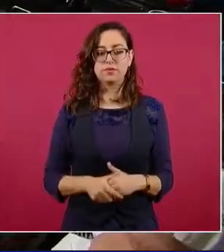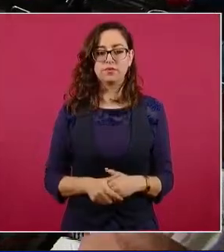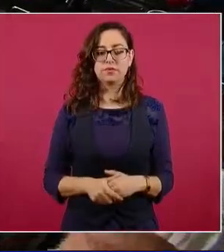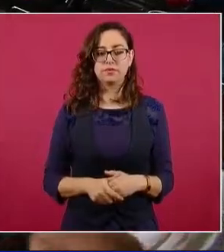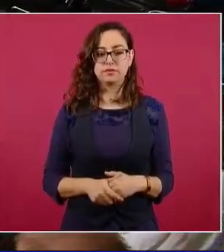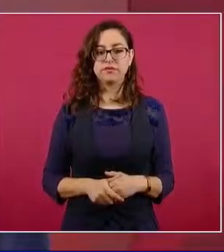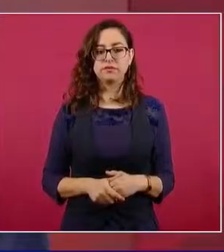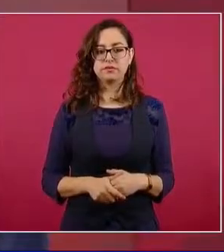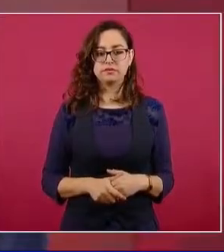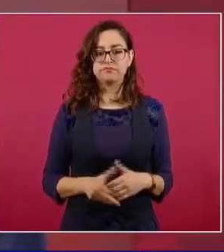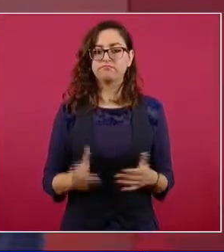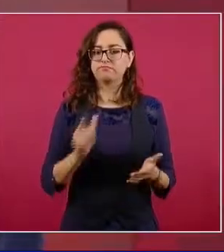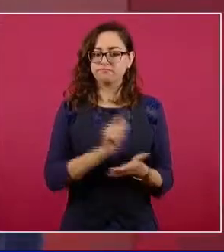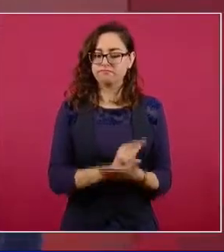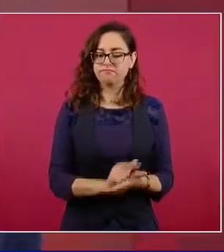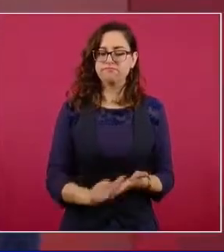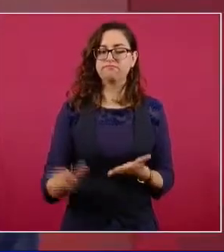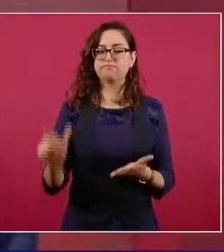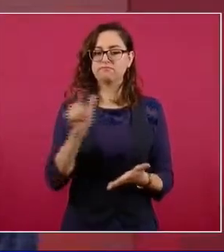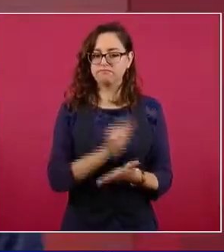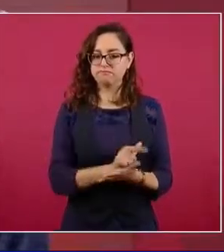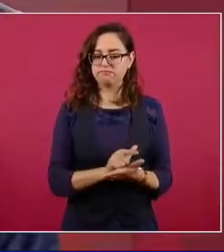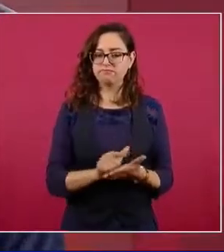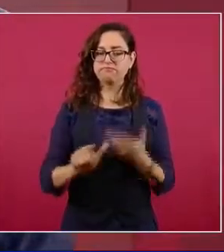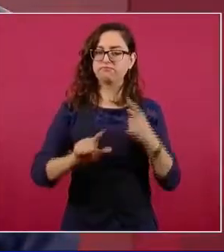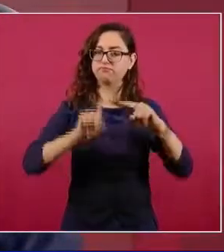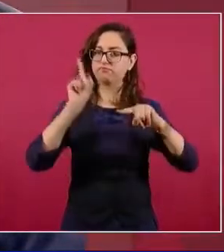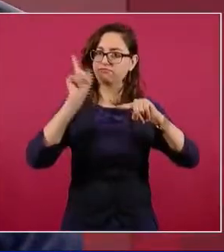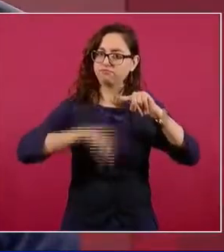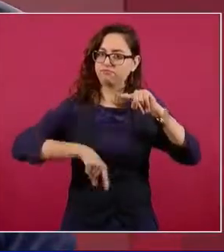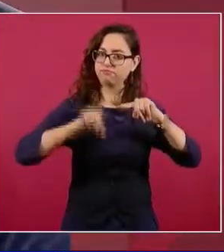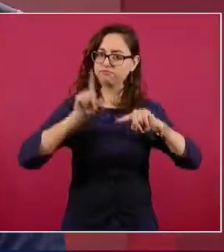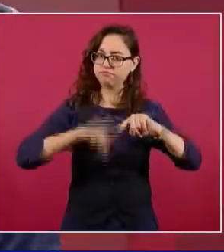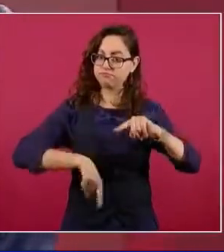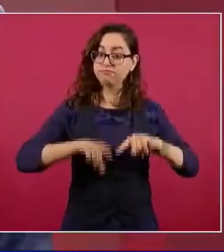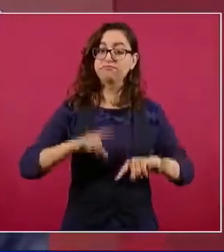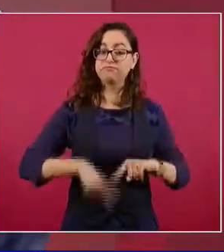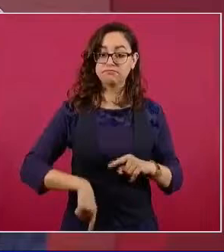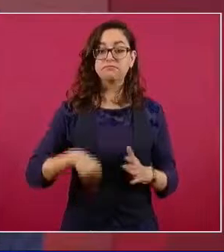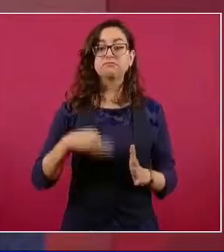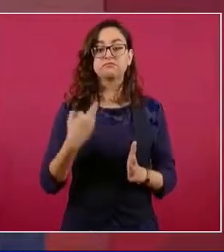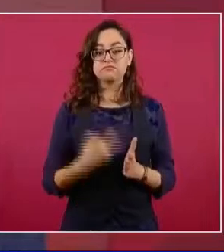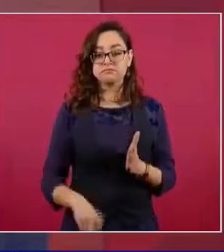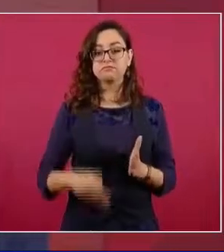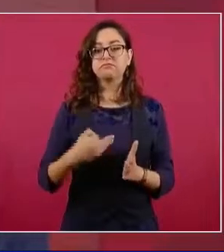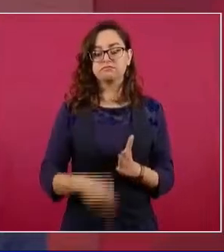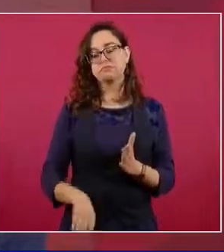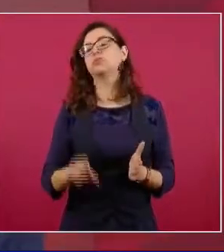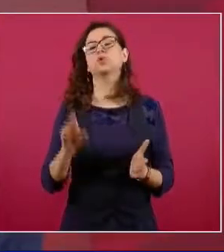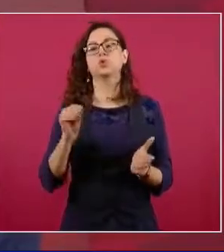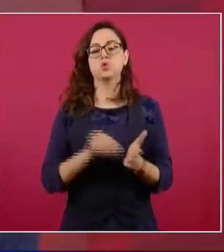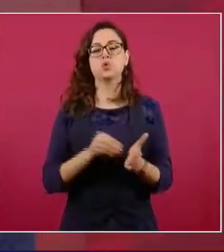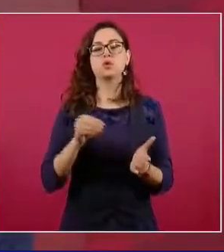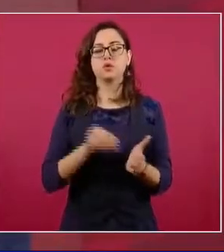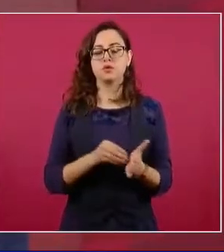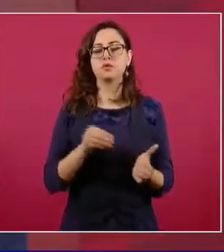Estamos limpiando, seguimos limpiando, de arriba para abajo. Todavía nos falta,